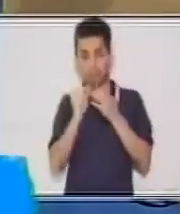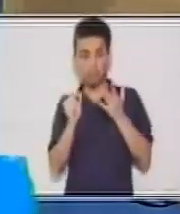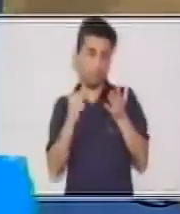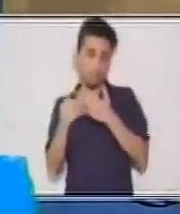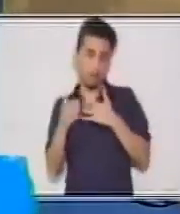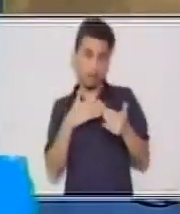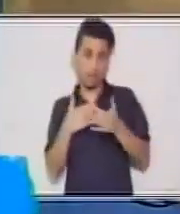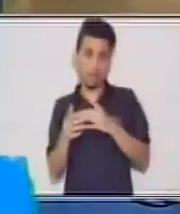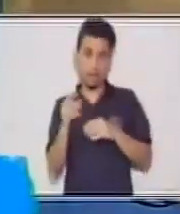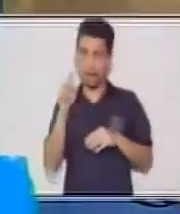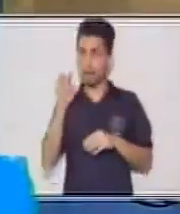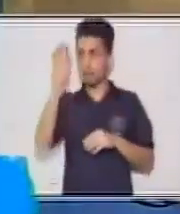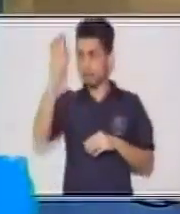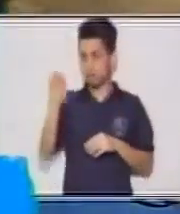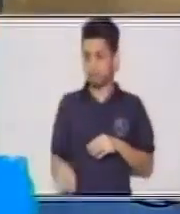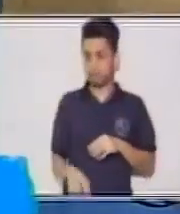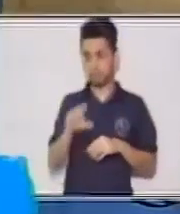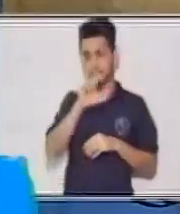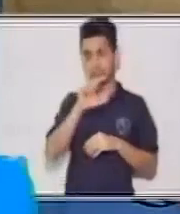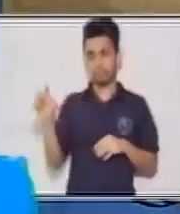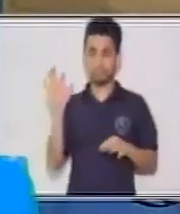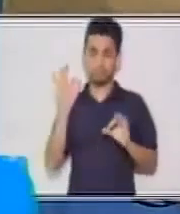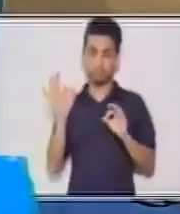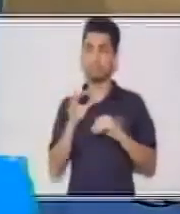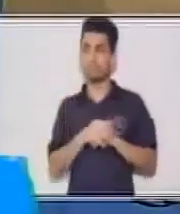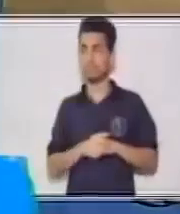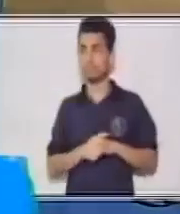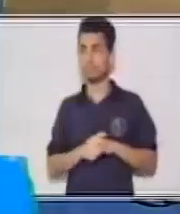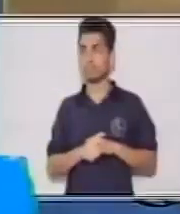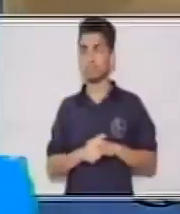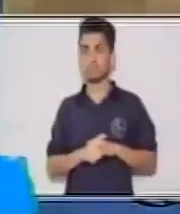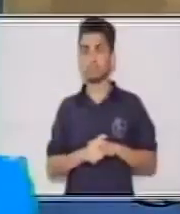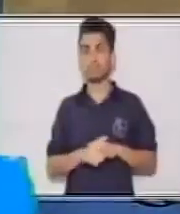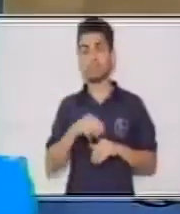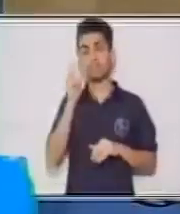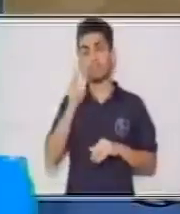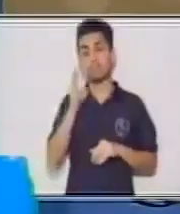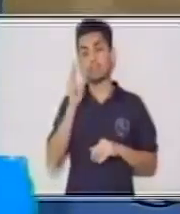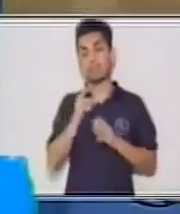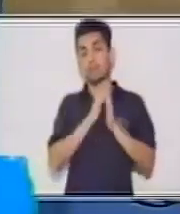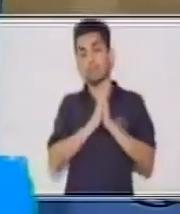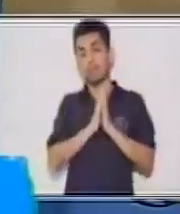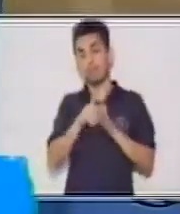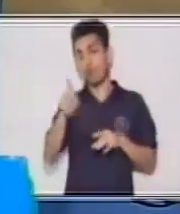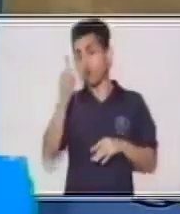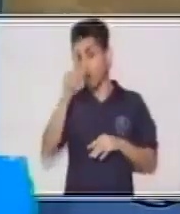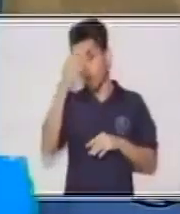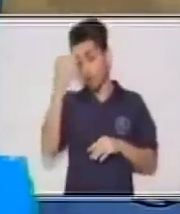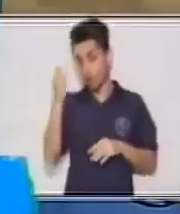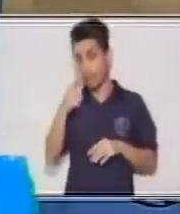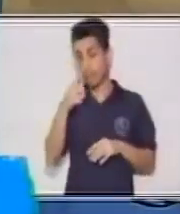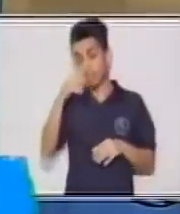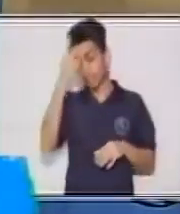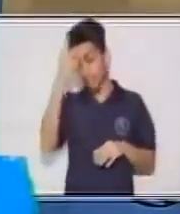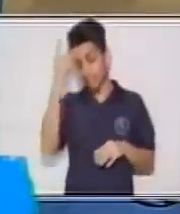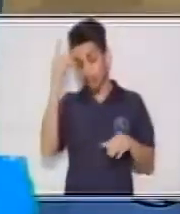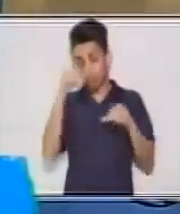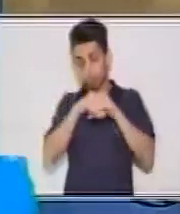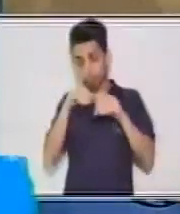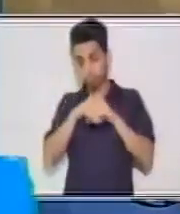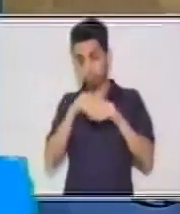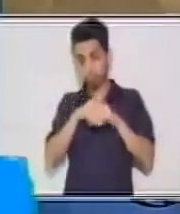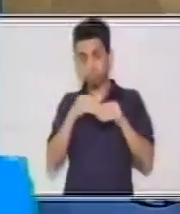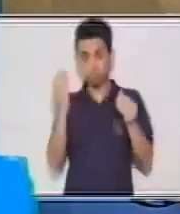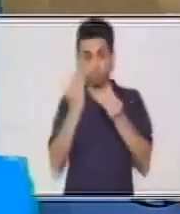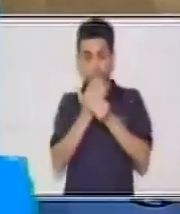quieran en este cuadrante, ¿verdad? Entonces, siempre por favor tengan presente guardar sus trabajos y sus ejercicios en